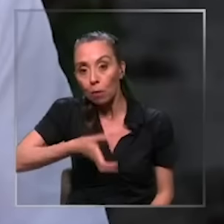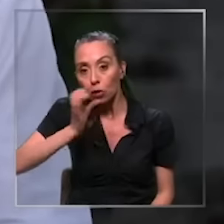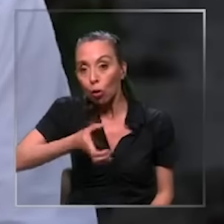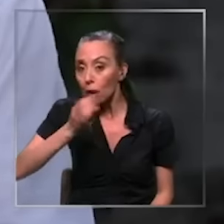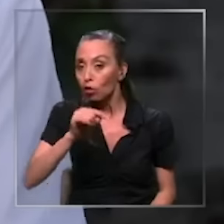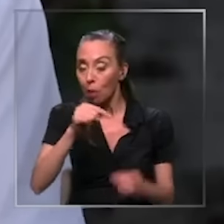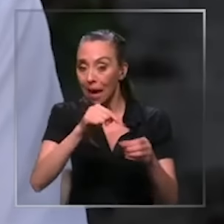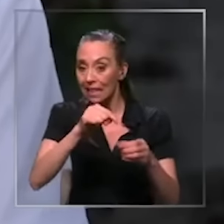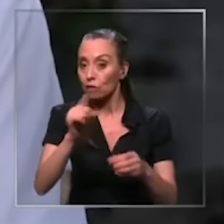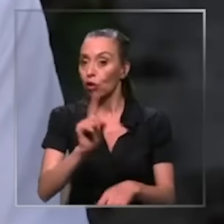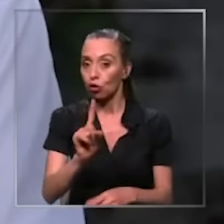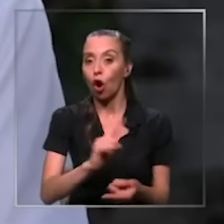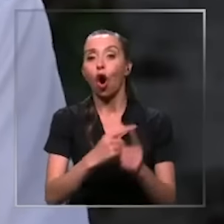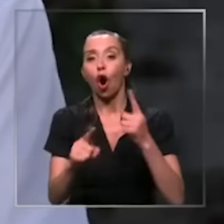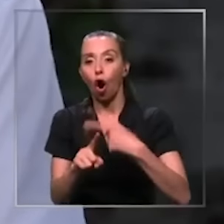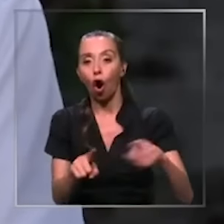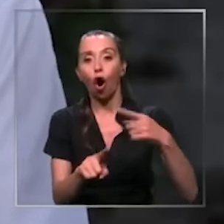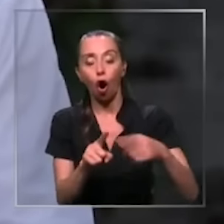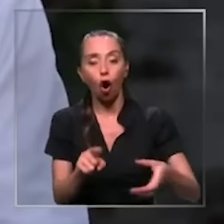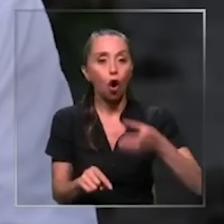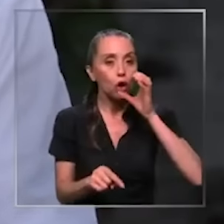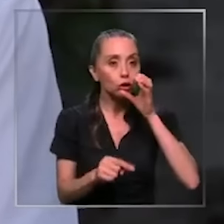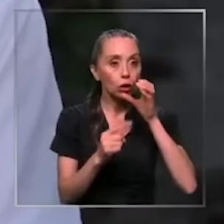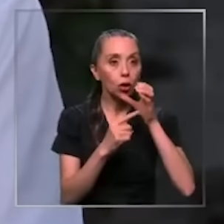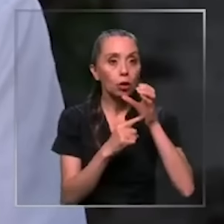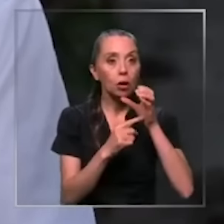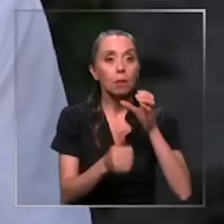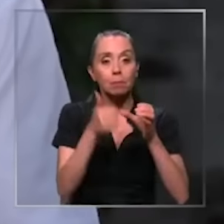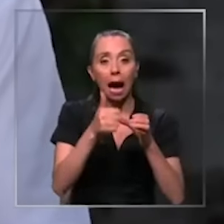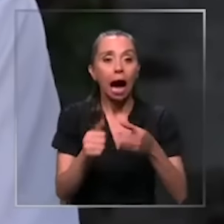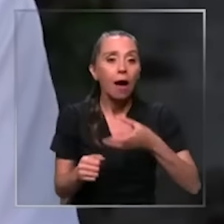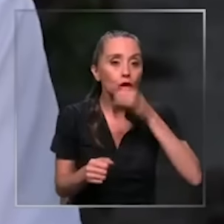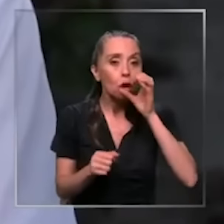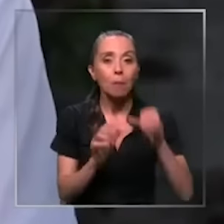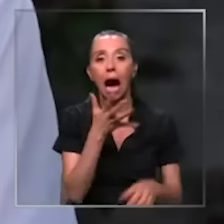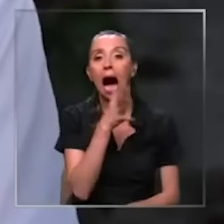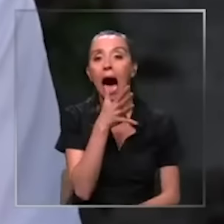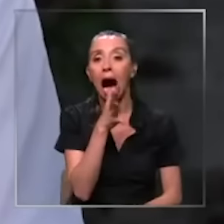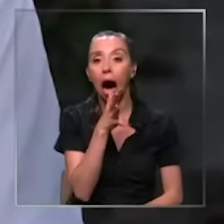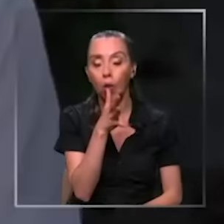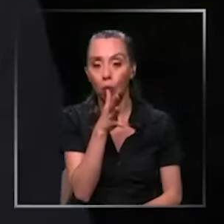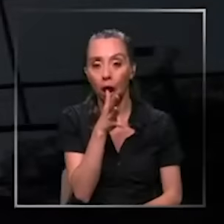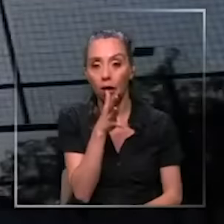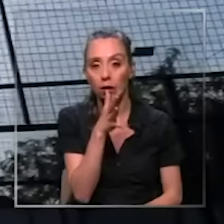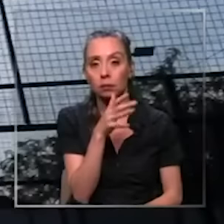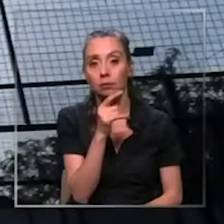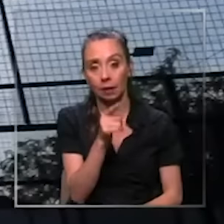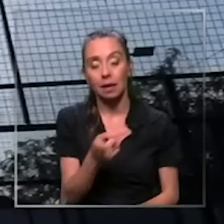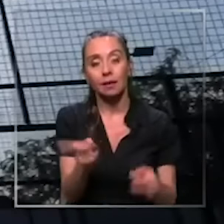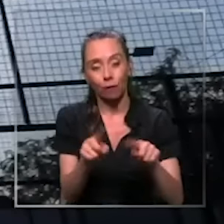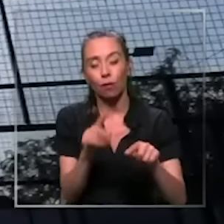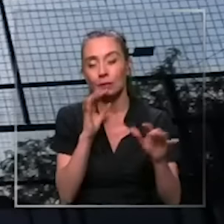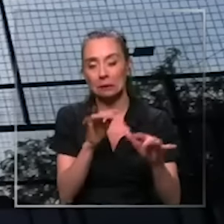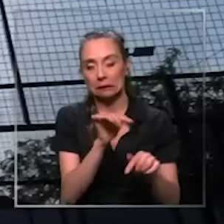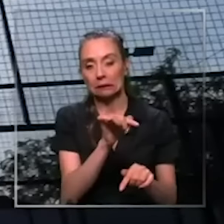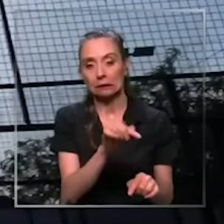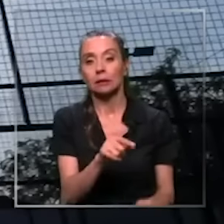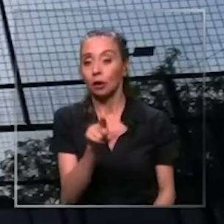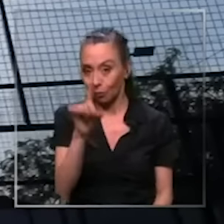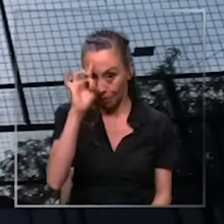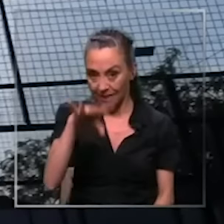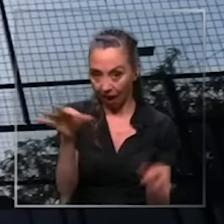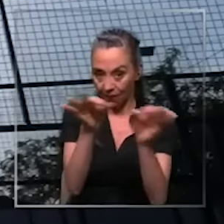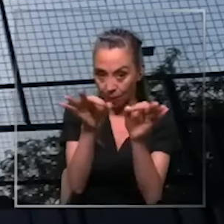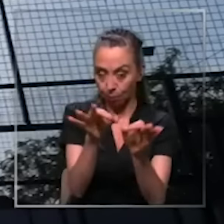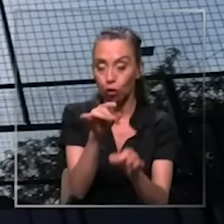que para eso tenemos, ¿no es cierto?, otro tipo de líquido y particularmente el agua, que es el que debemos tratar de rescatar. Ya lo